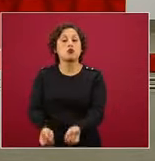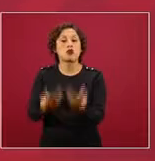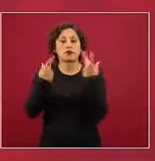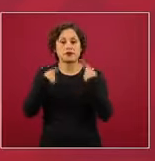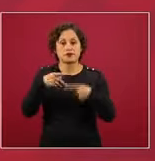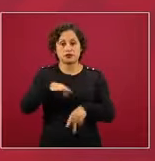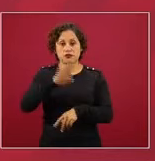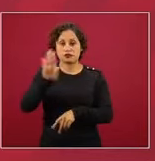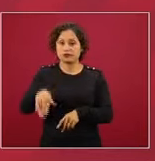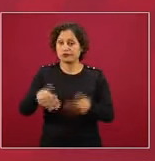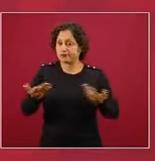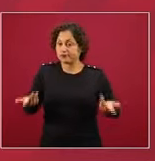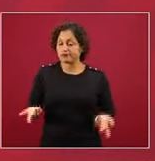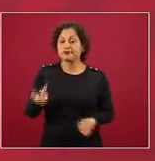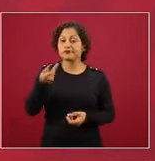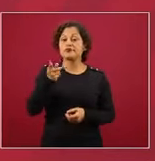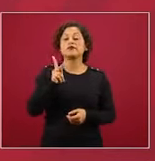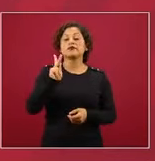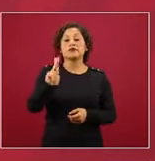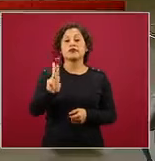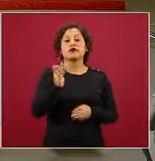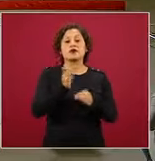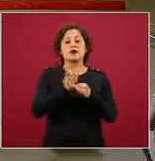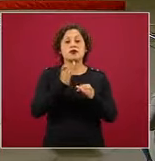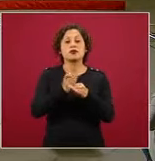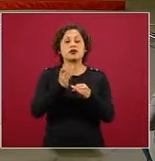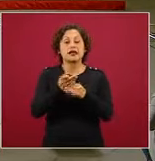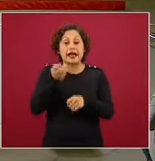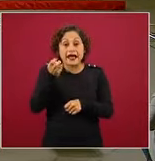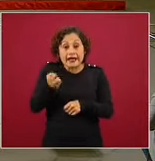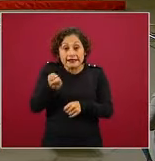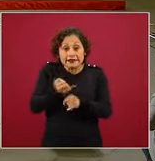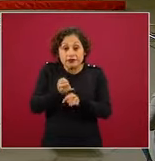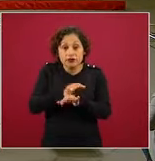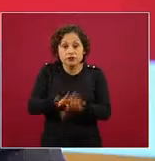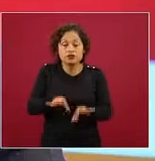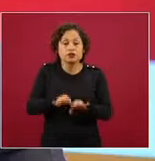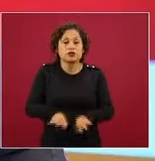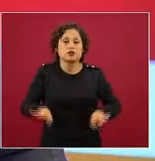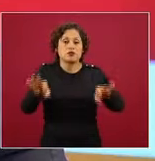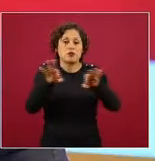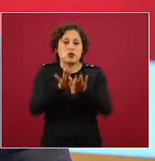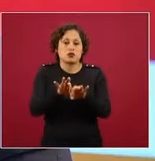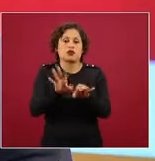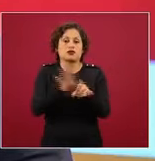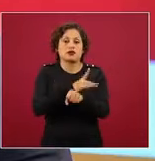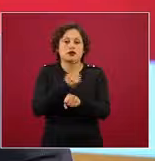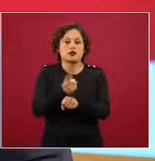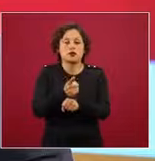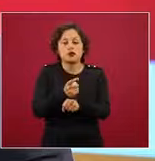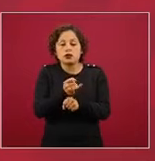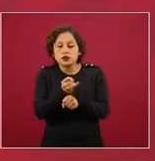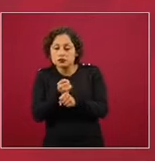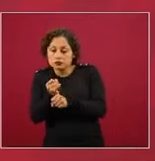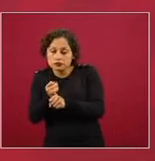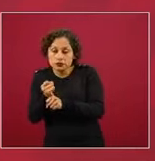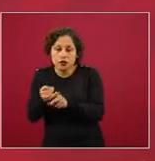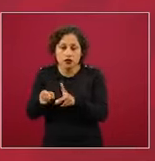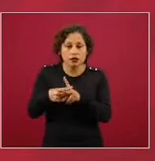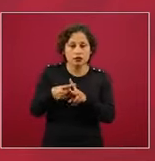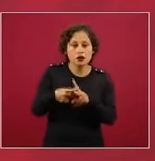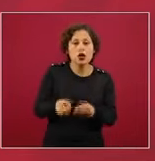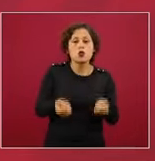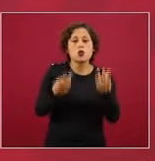es que se pueden estar tomando decisiones, se puede estar monitoreando la enfermedad, cuáles son los determinantes, los factores